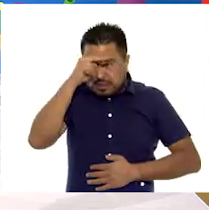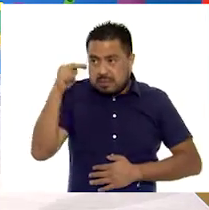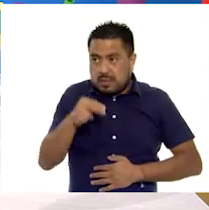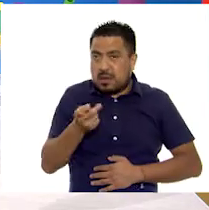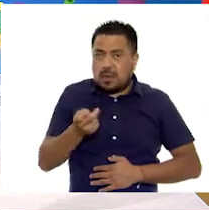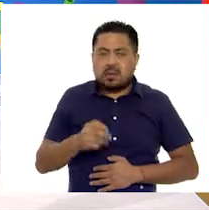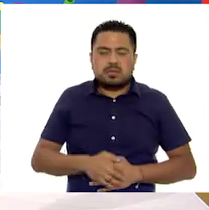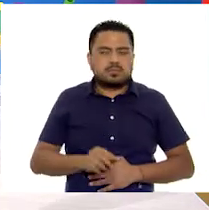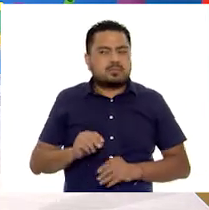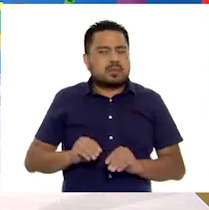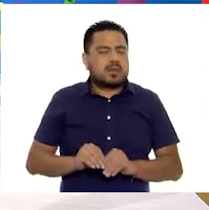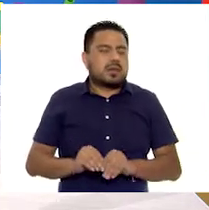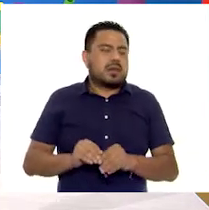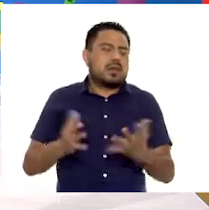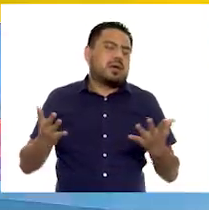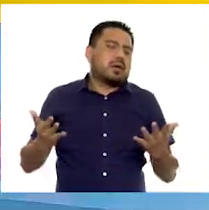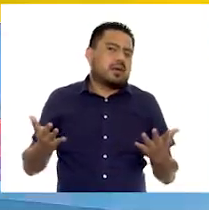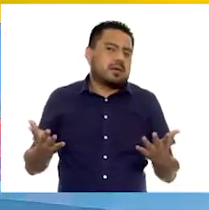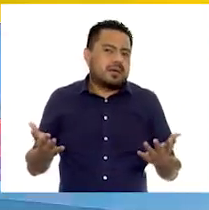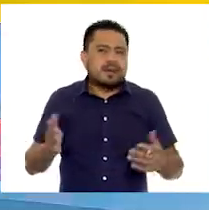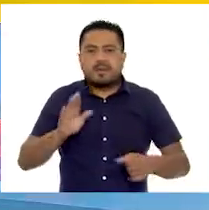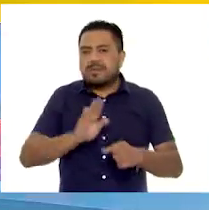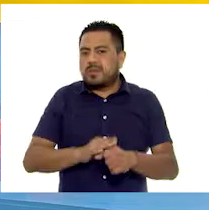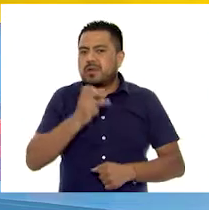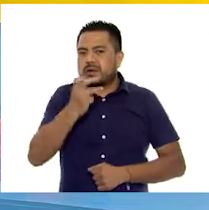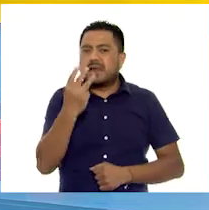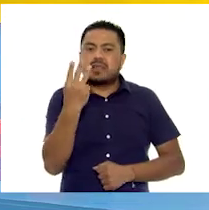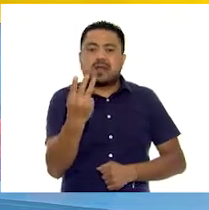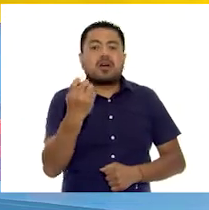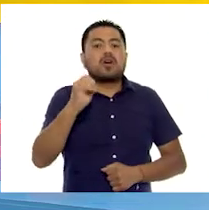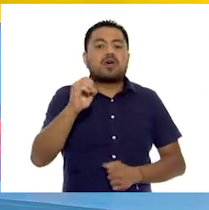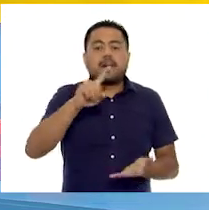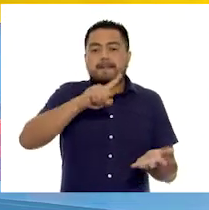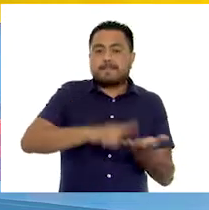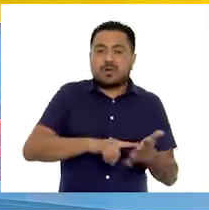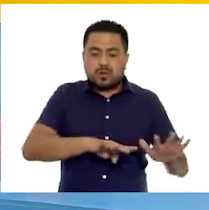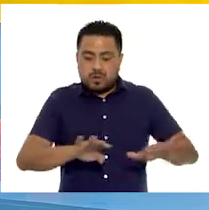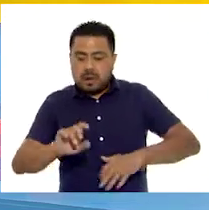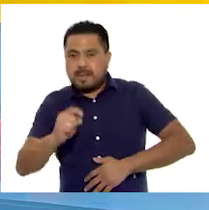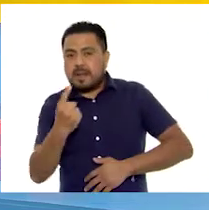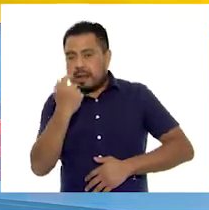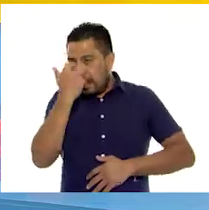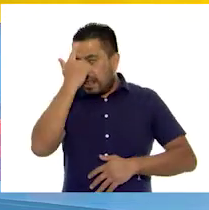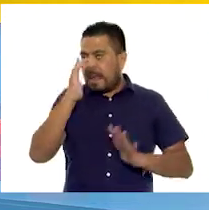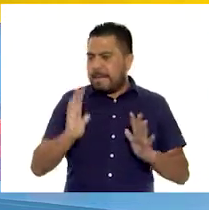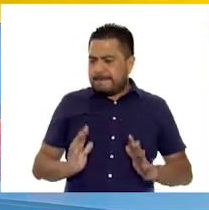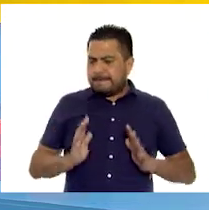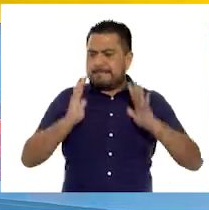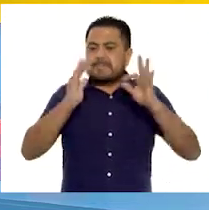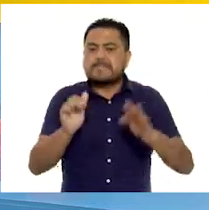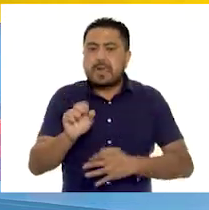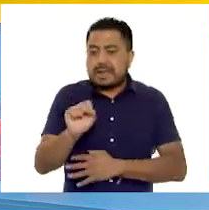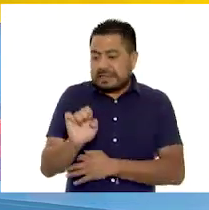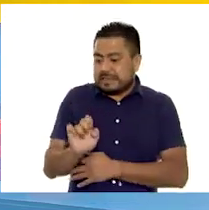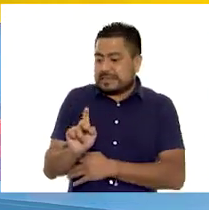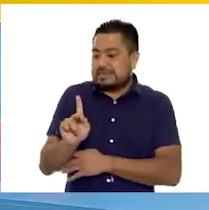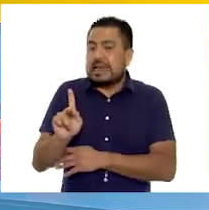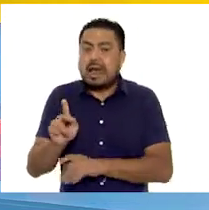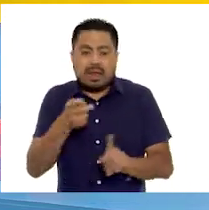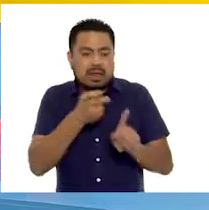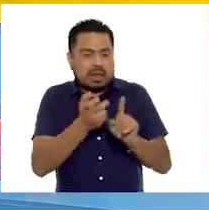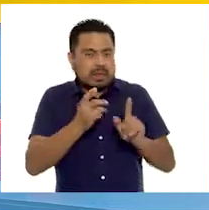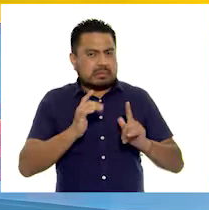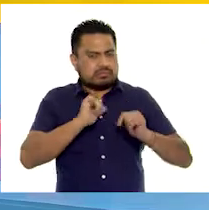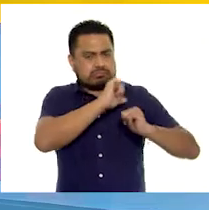claro por ello el 3 de octubre de 1921 se creó la sep secretaría dedicada a fomentar la